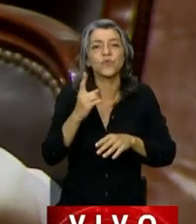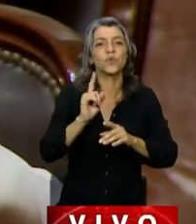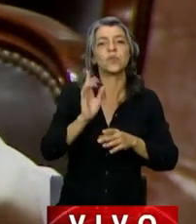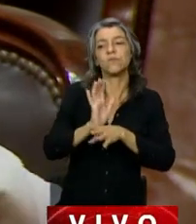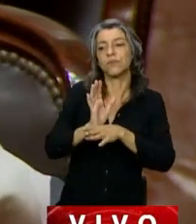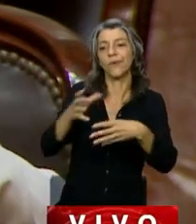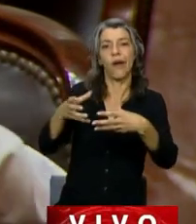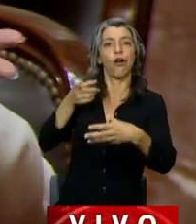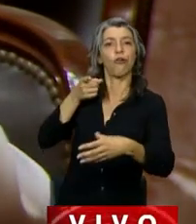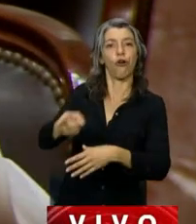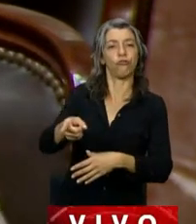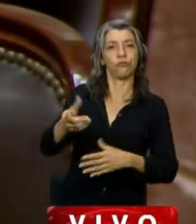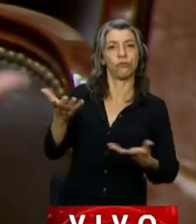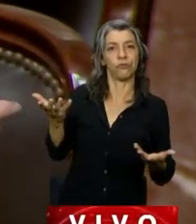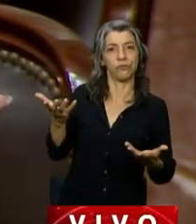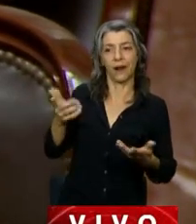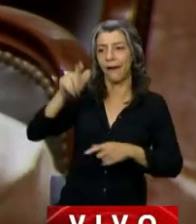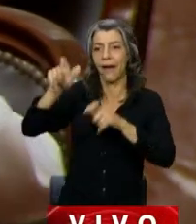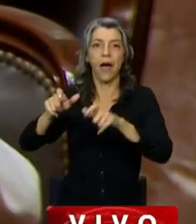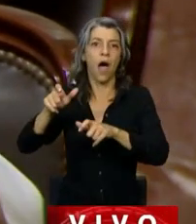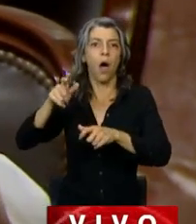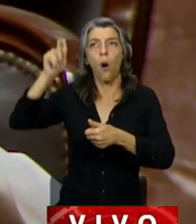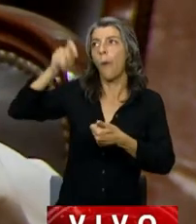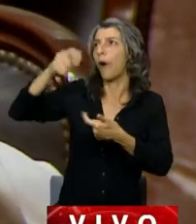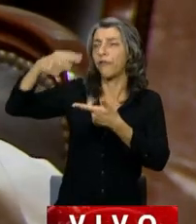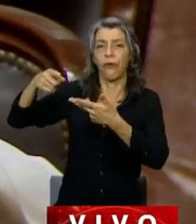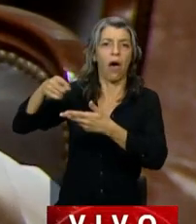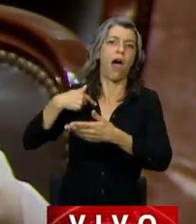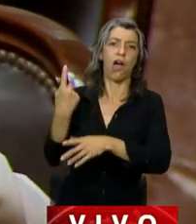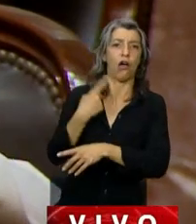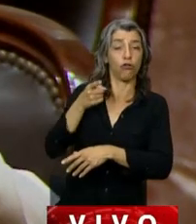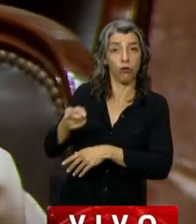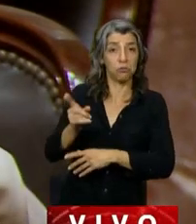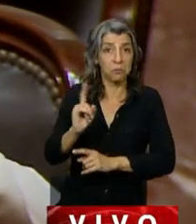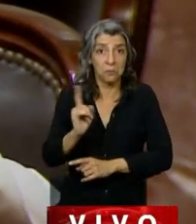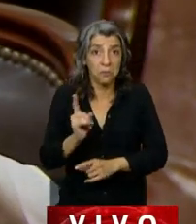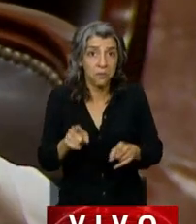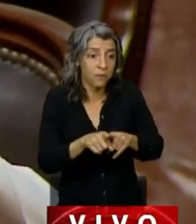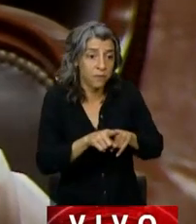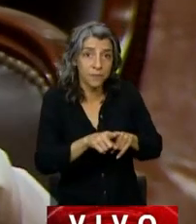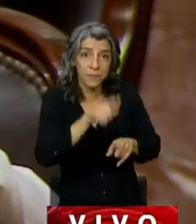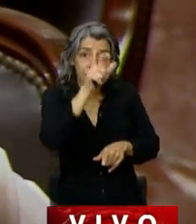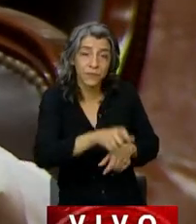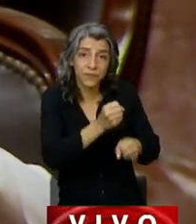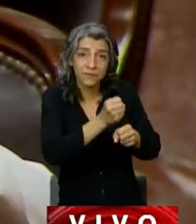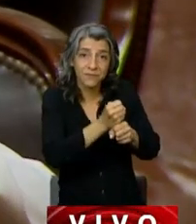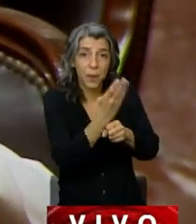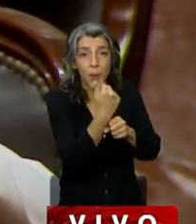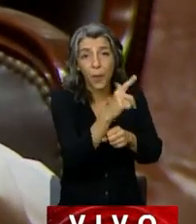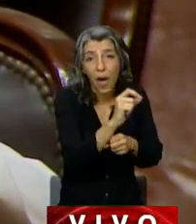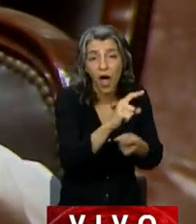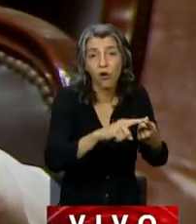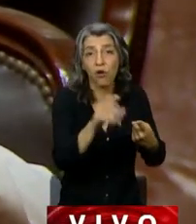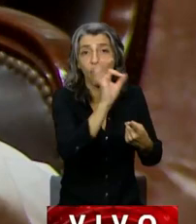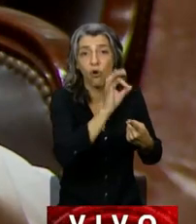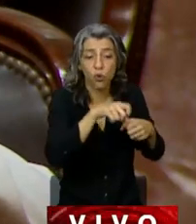si un trabajador o trabajadora de un supermercado, un trabajador o trabajadora bancario, pagan